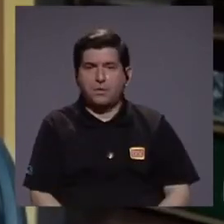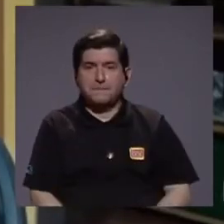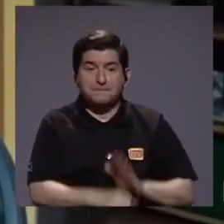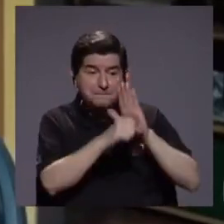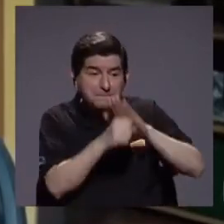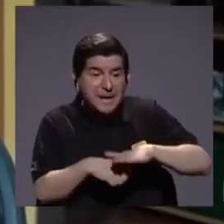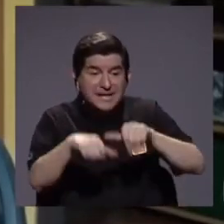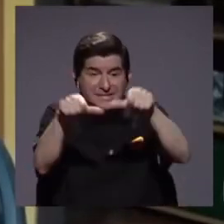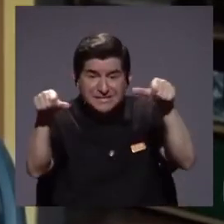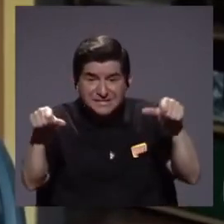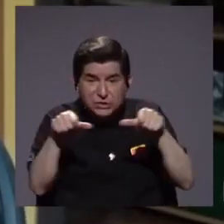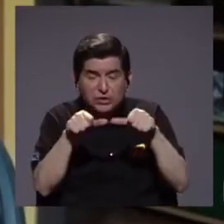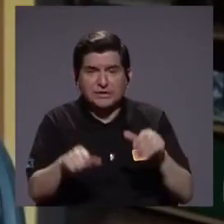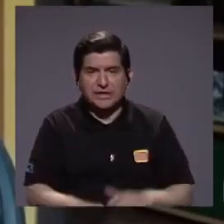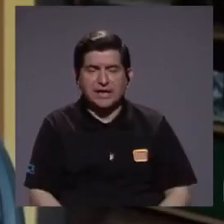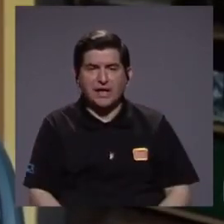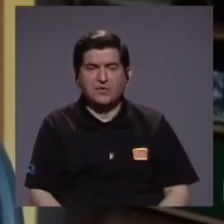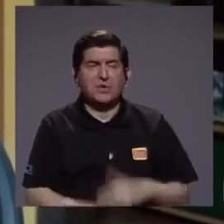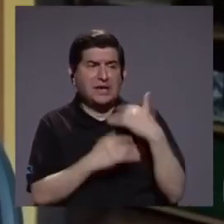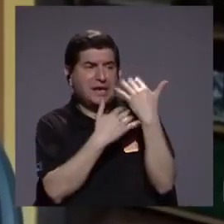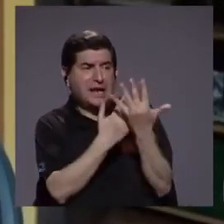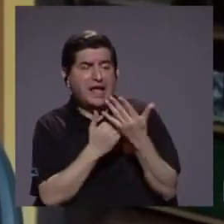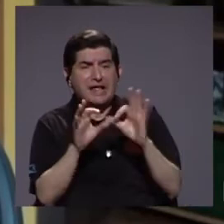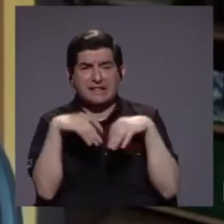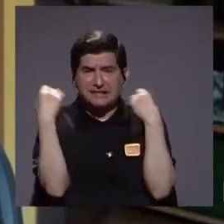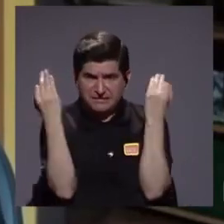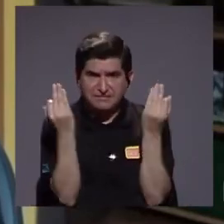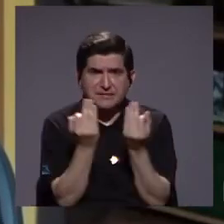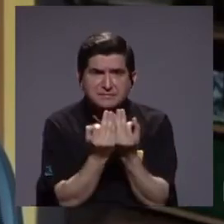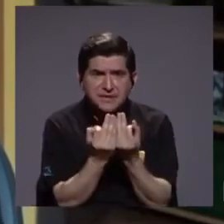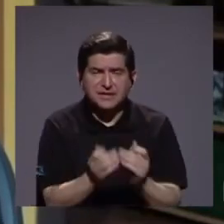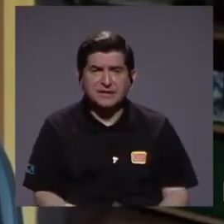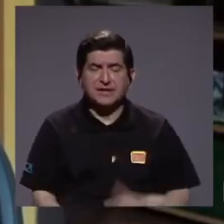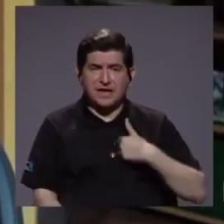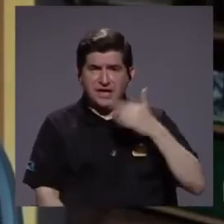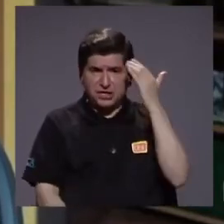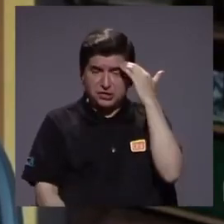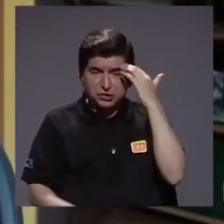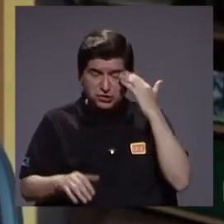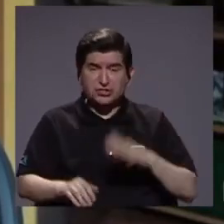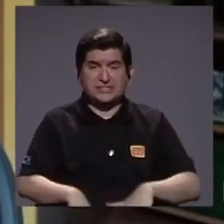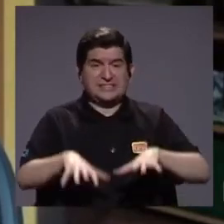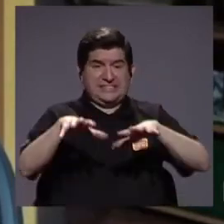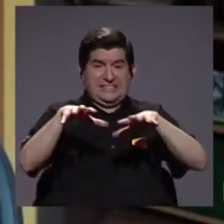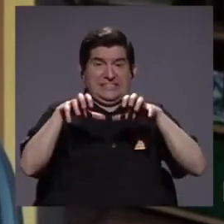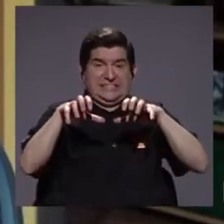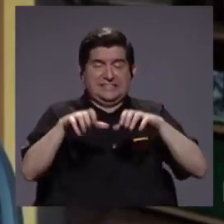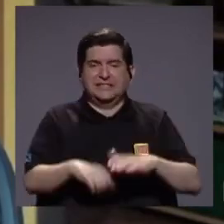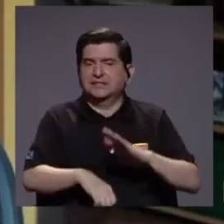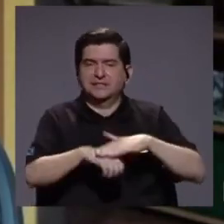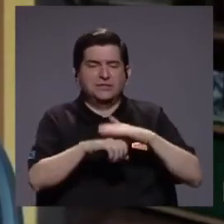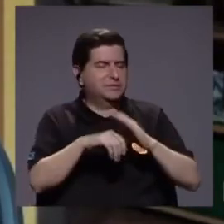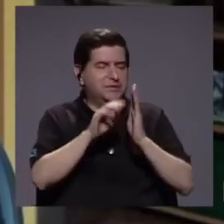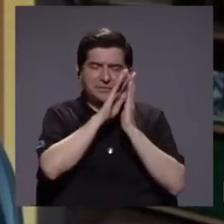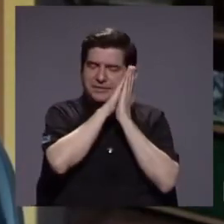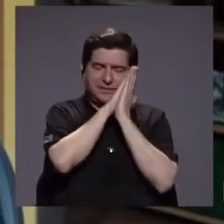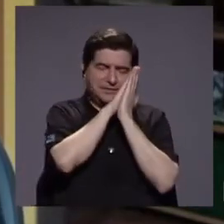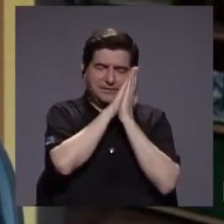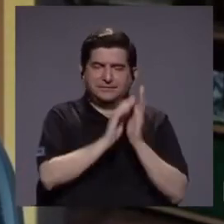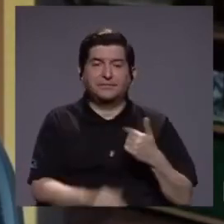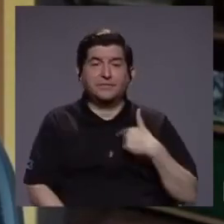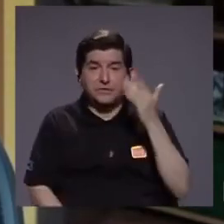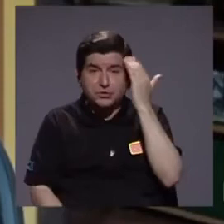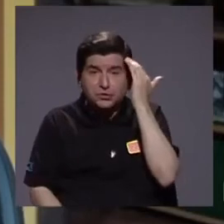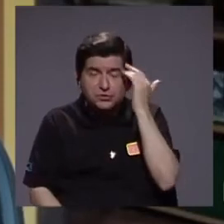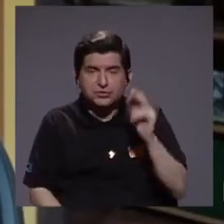presión de las aulas, las expectativas de sus familias, y sé que el estrés a menudo no los deja dormir. Sé que